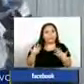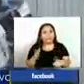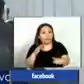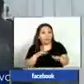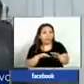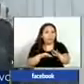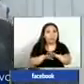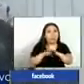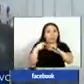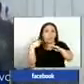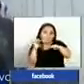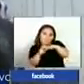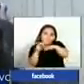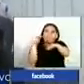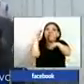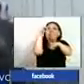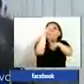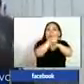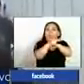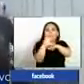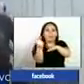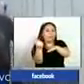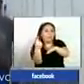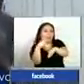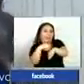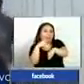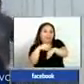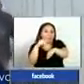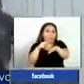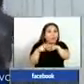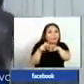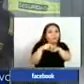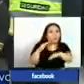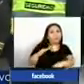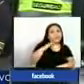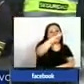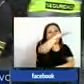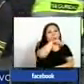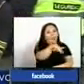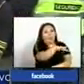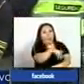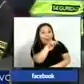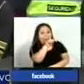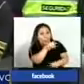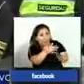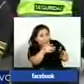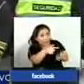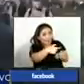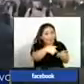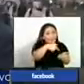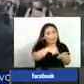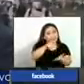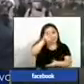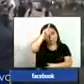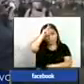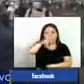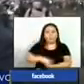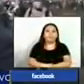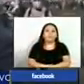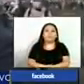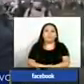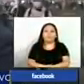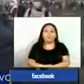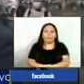algunos saltaran las vallas de la entrada para llegar a tiempo al primer vuelo de la mañana rumbo a Iquitos la mayor ciudad amazónica peruana debería haber más